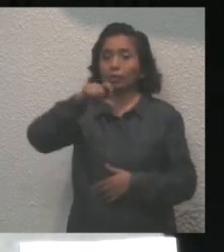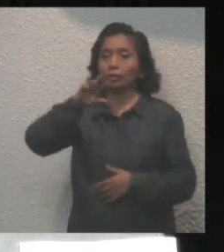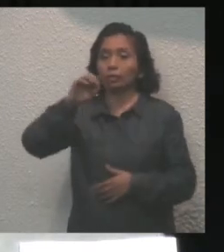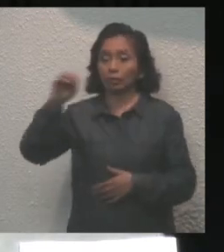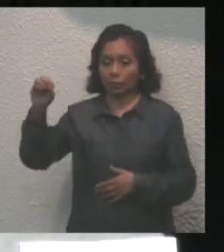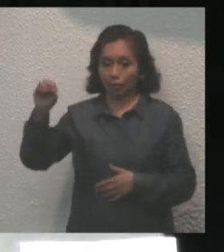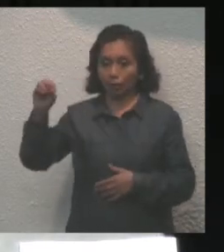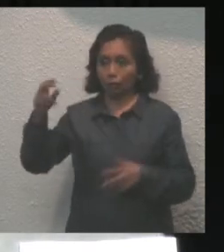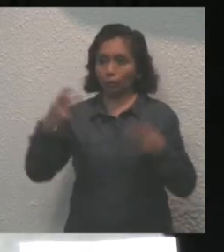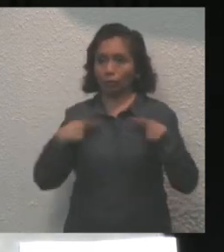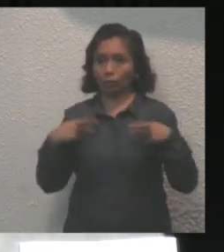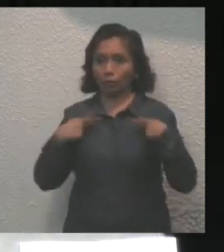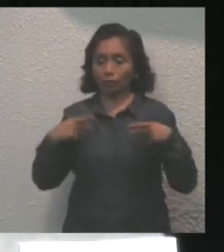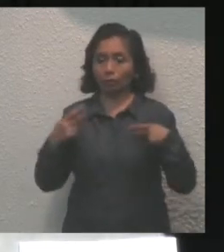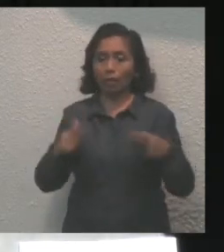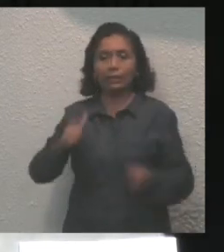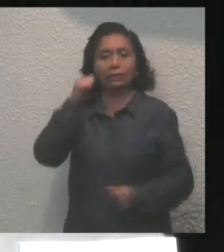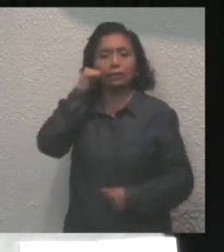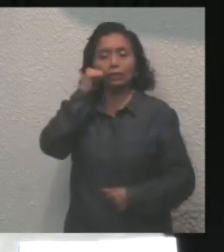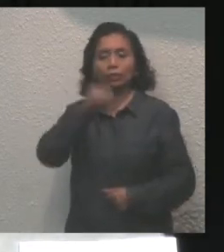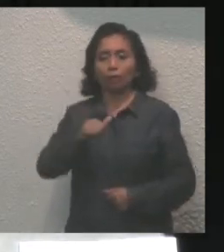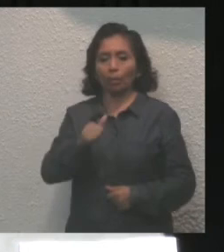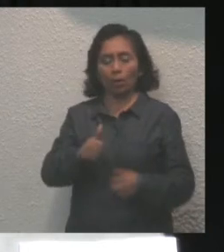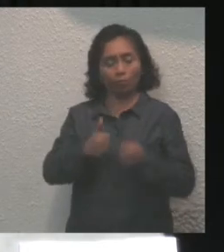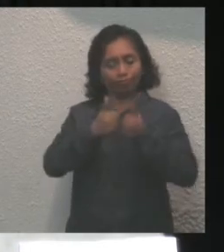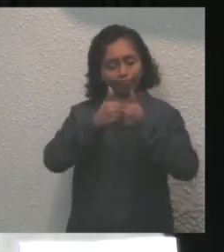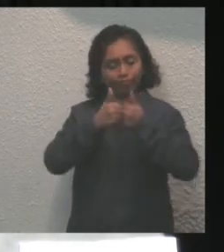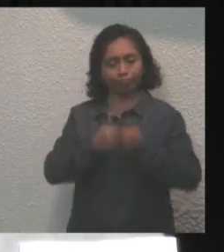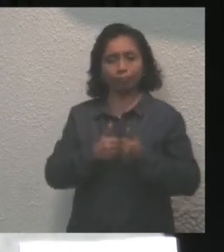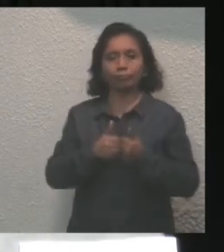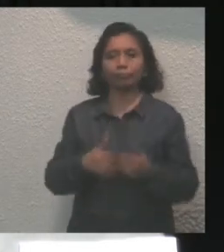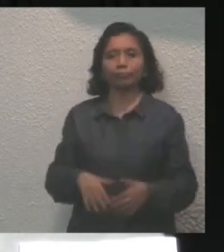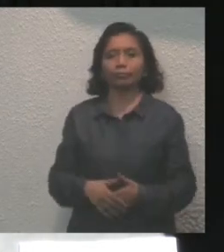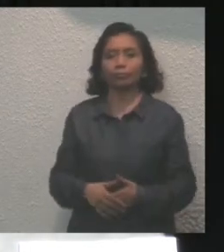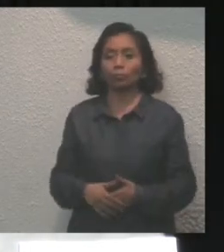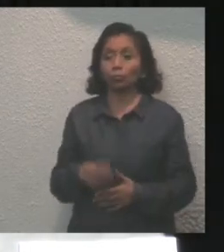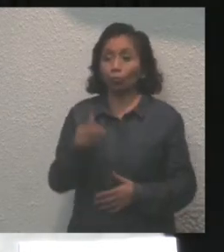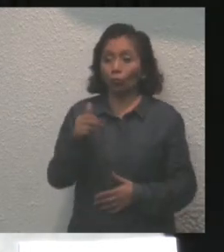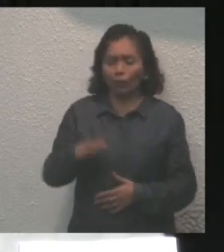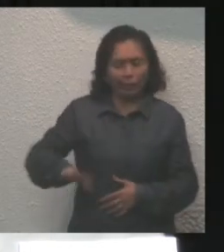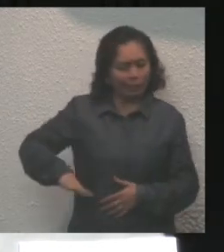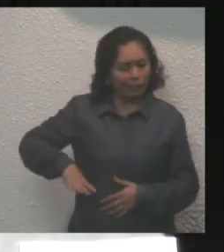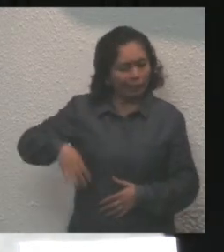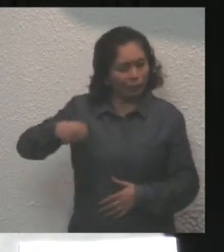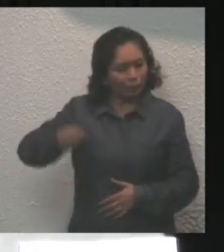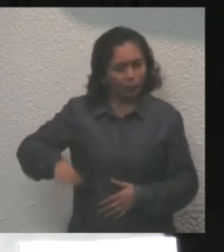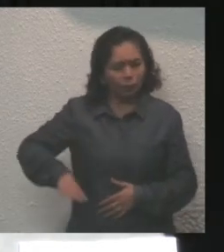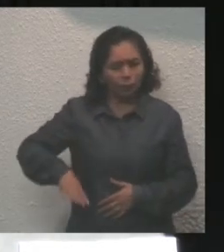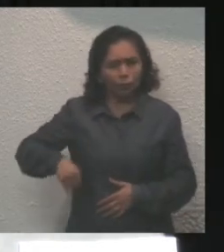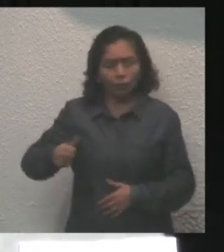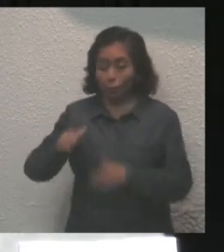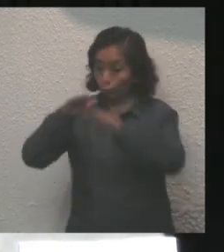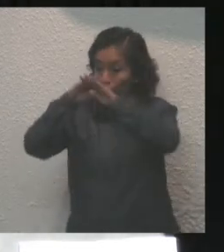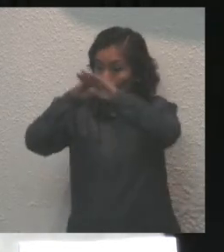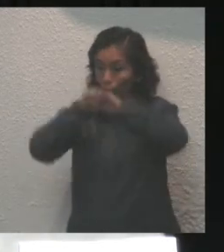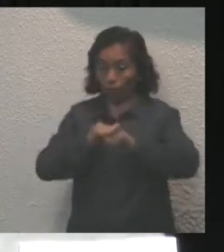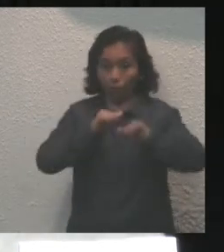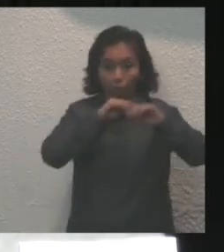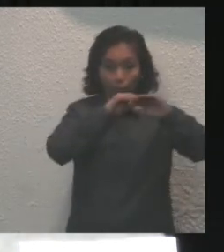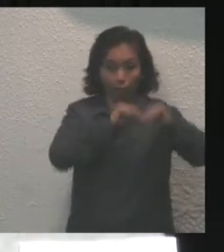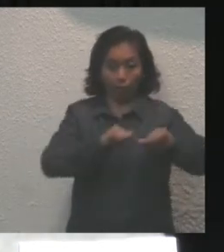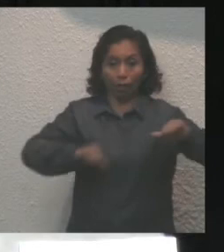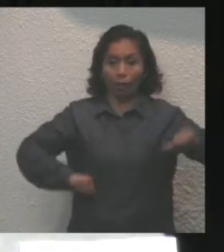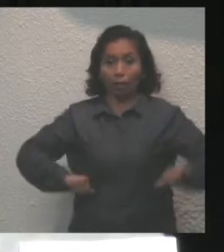y su gente siempre estarán por delante. Cada esfuerzo, cada acuerdo, cada